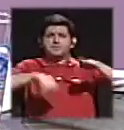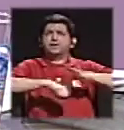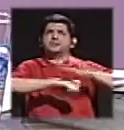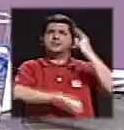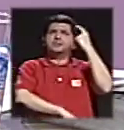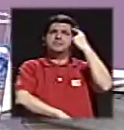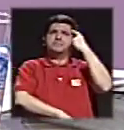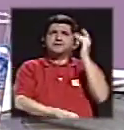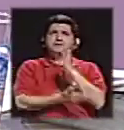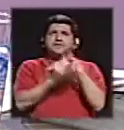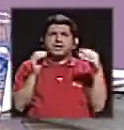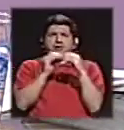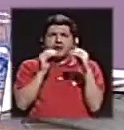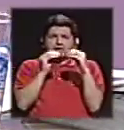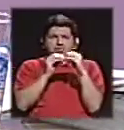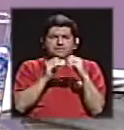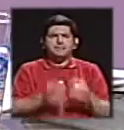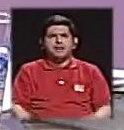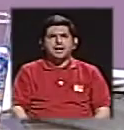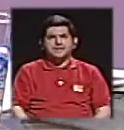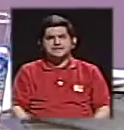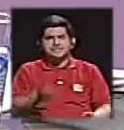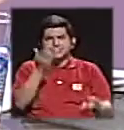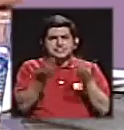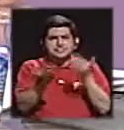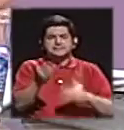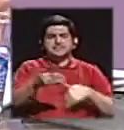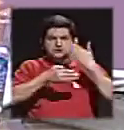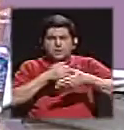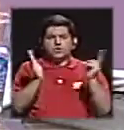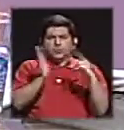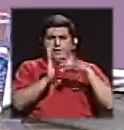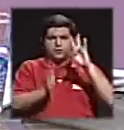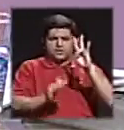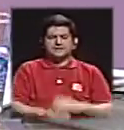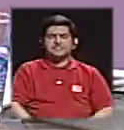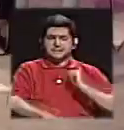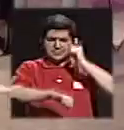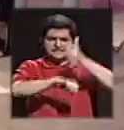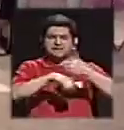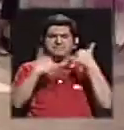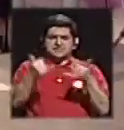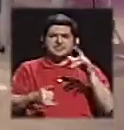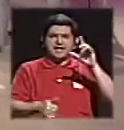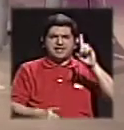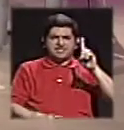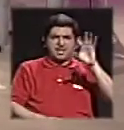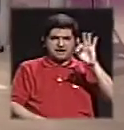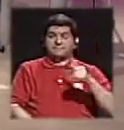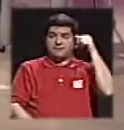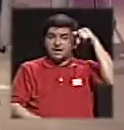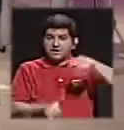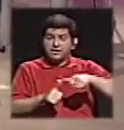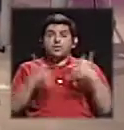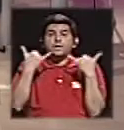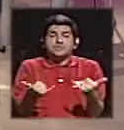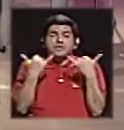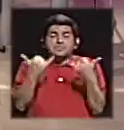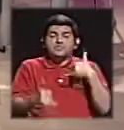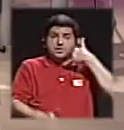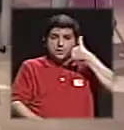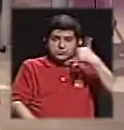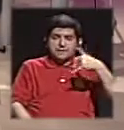pensar en algo más grande, que es lo que se logra en el 2007 en el Distrito Federal. Recuerde que estamos en vivo,